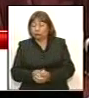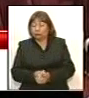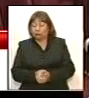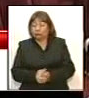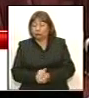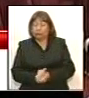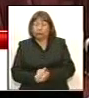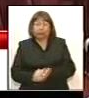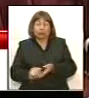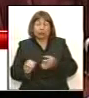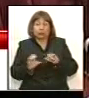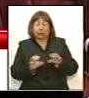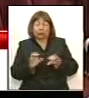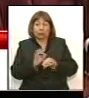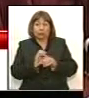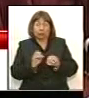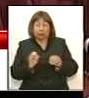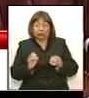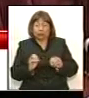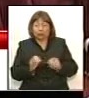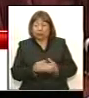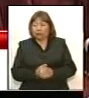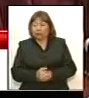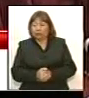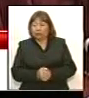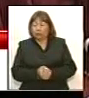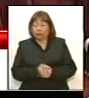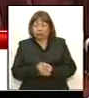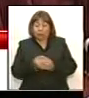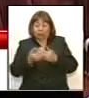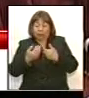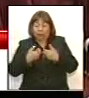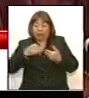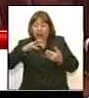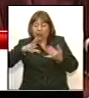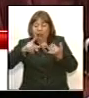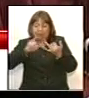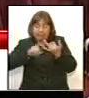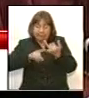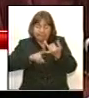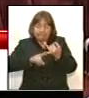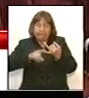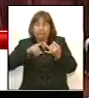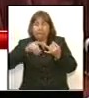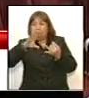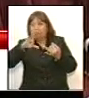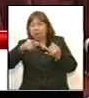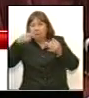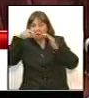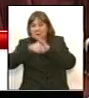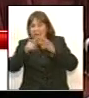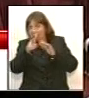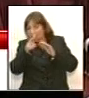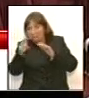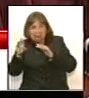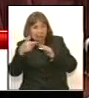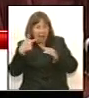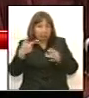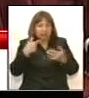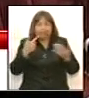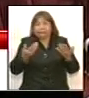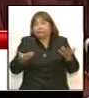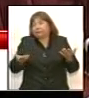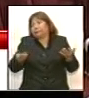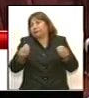está haciendo nada. Aparte que tenemos ya en el país delincuencia, tenemos pues robos, asaltos y todo. ¿Cómo